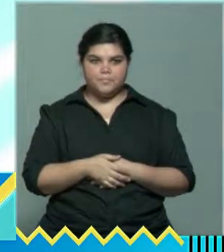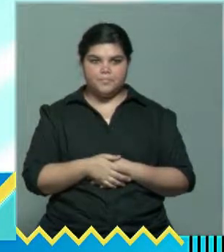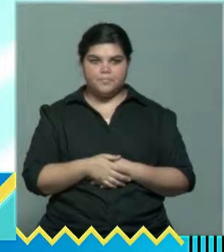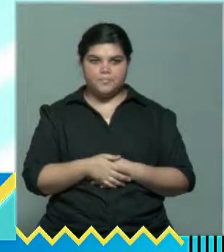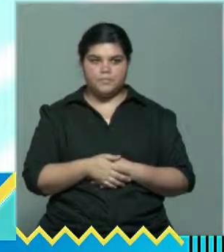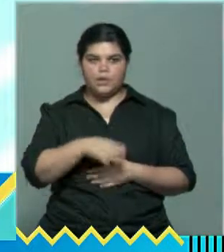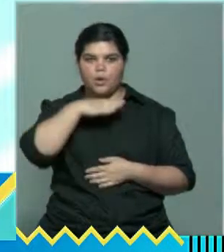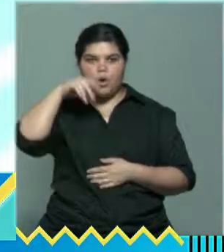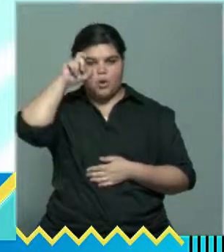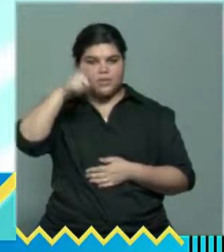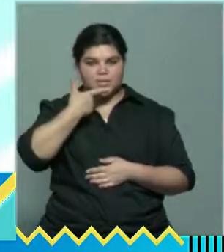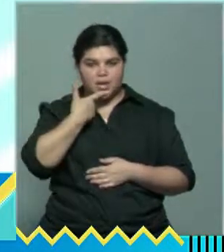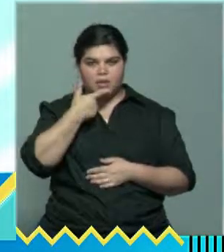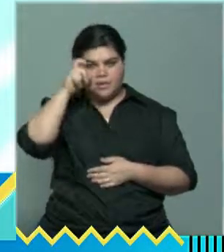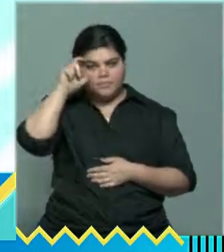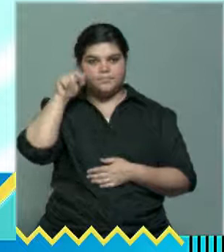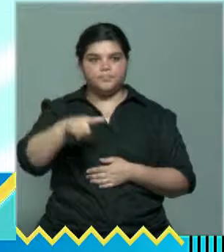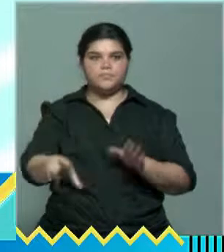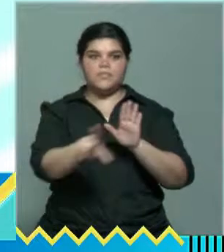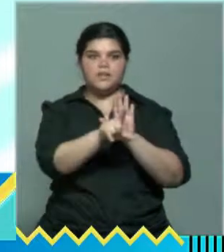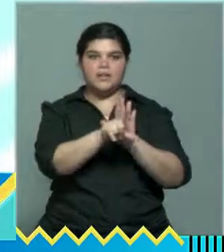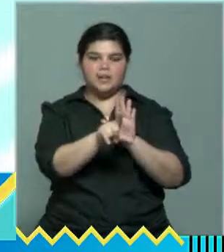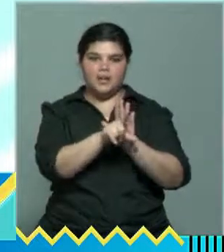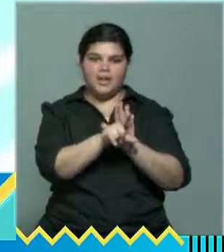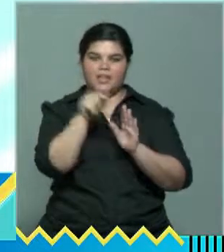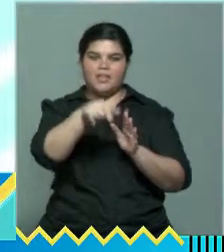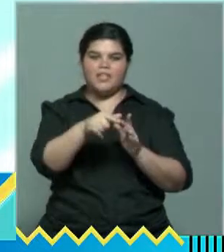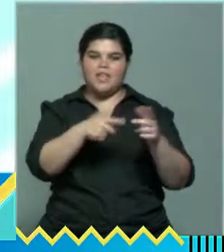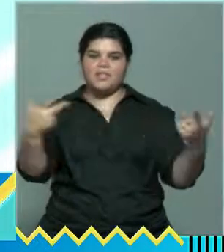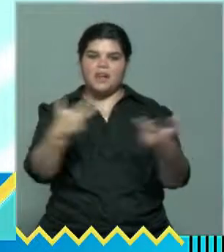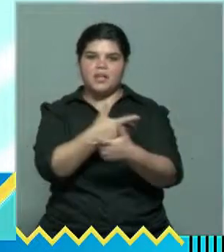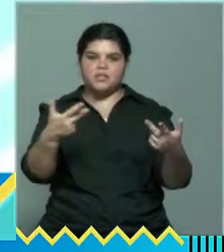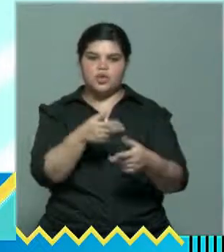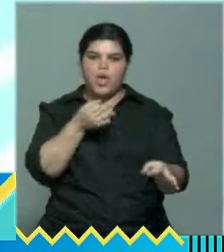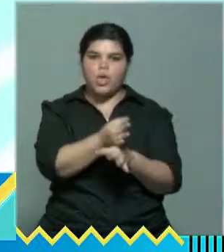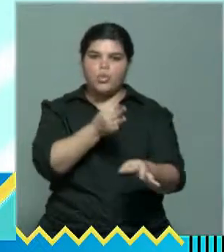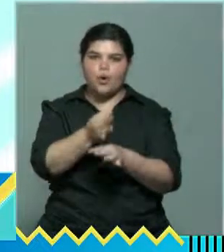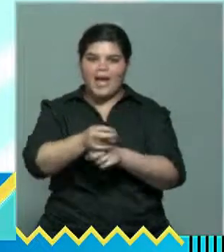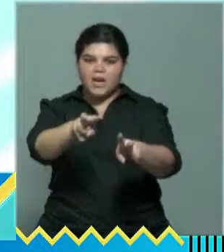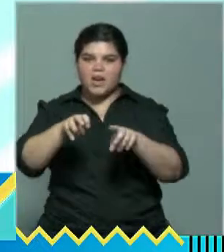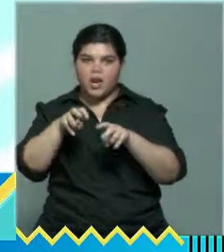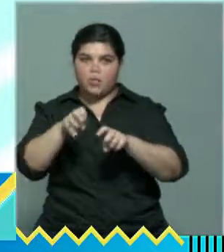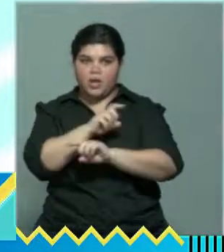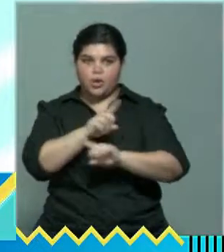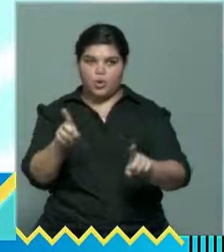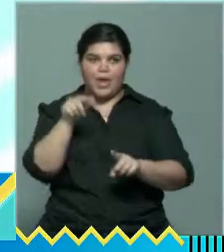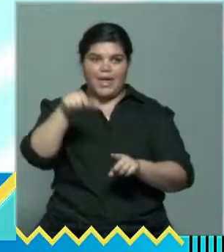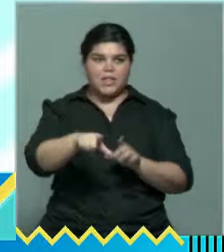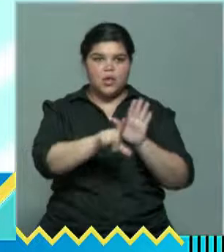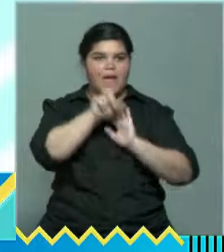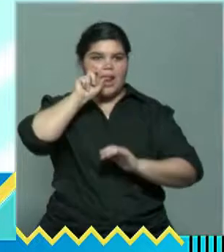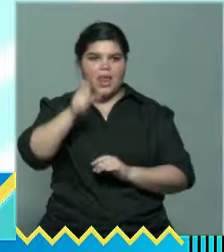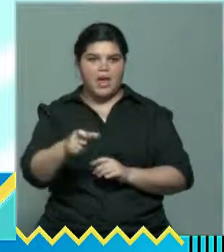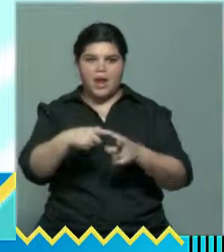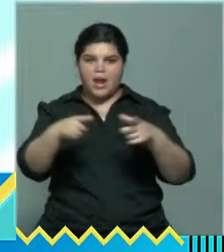José Luis Ramón dice, Mendoza, ley de tránsito es para educar y no para recaudar. Extorsión, no. ¿Es ilegal que te